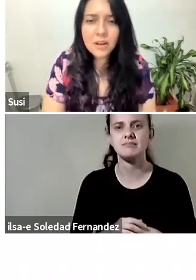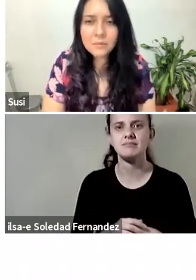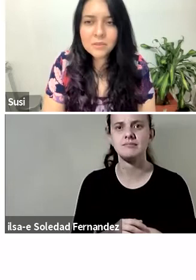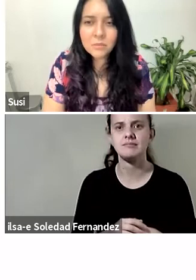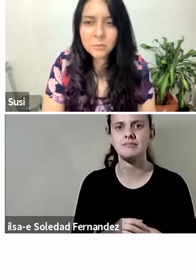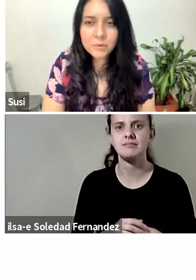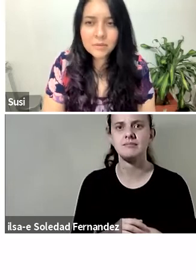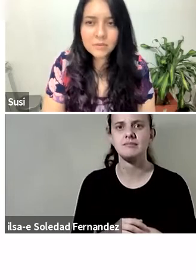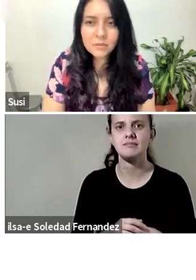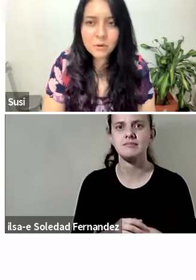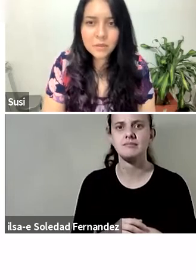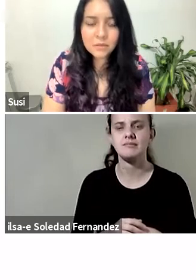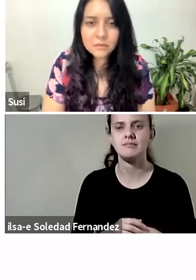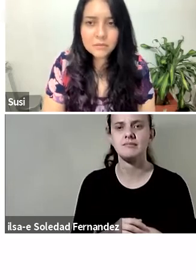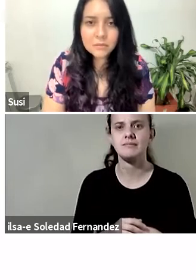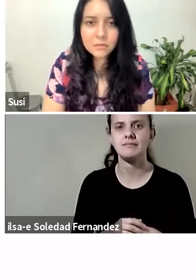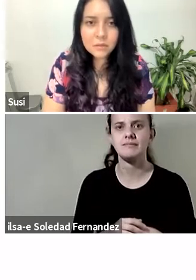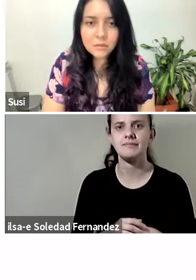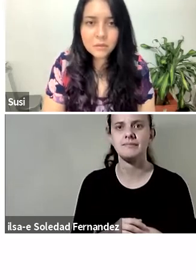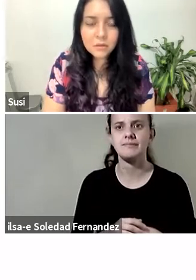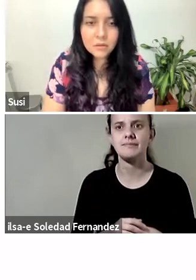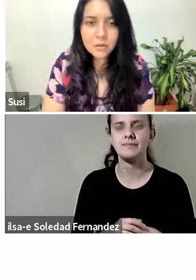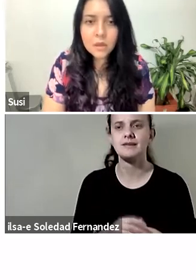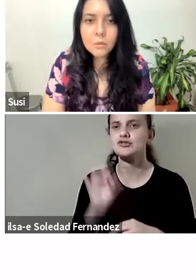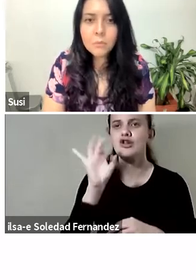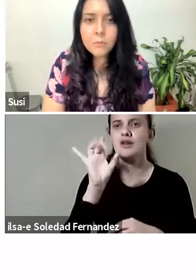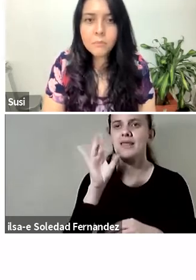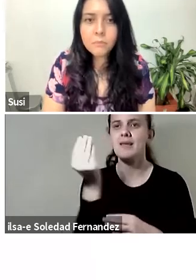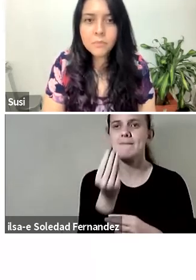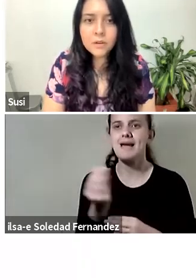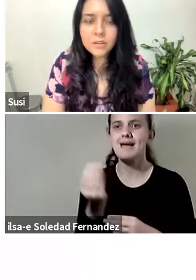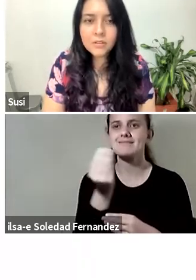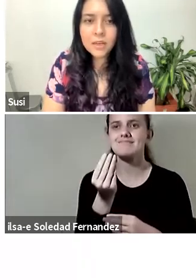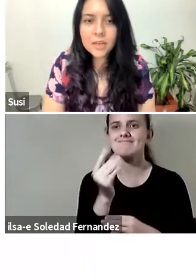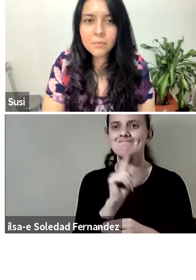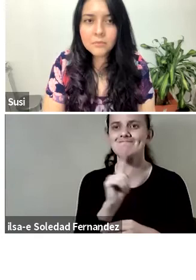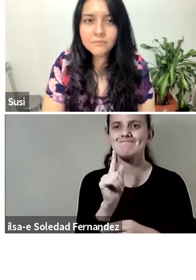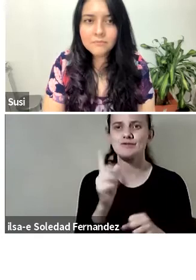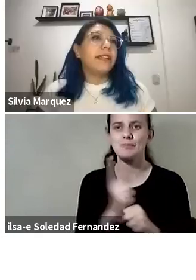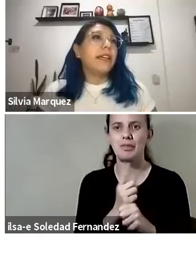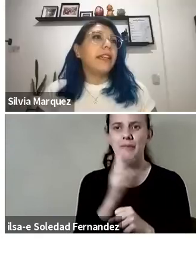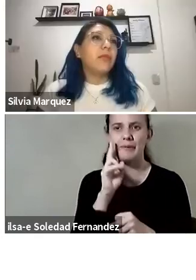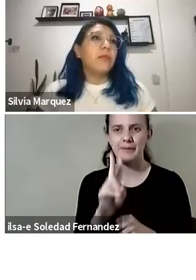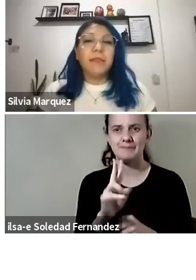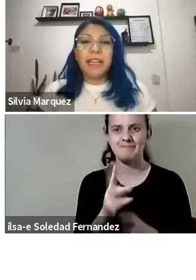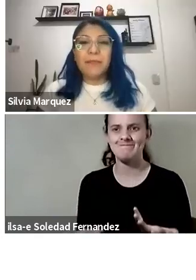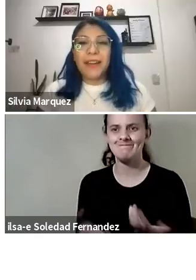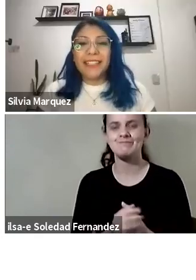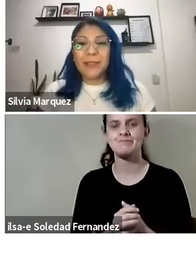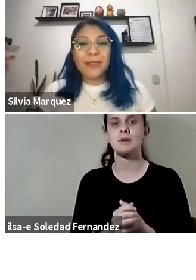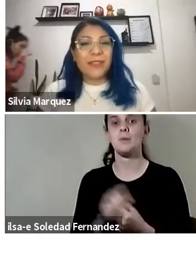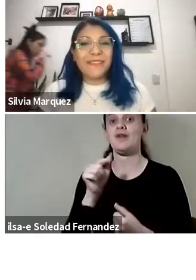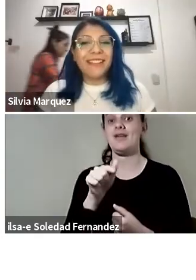está viendo la animación, Pipi, me parece que no se está moviendo. pero no No, está dando el ejemplo. no, está agregada como una imagen,